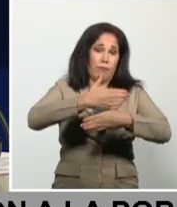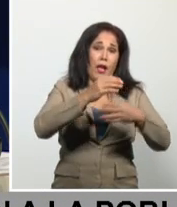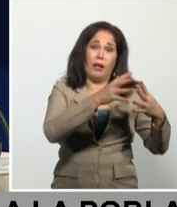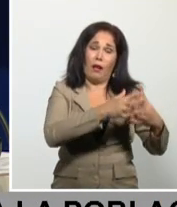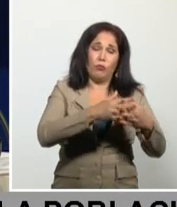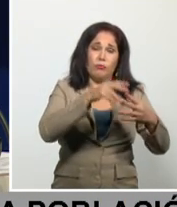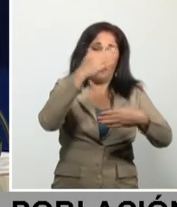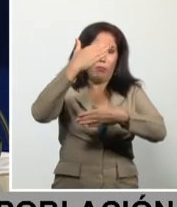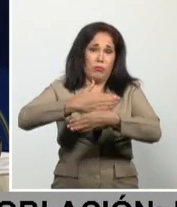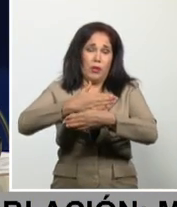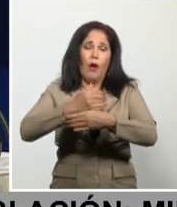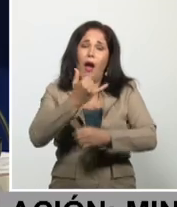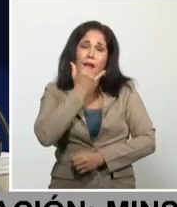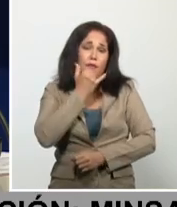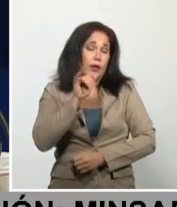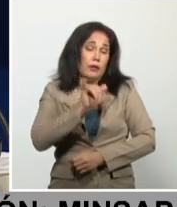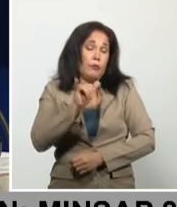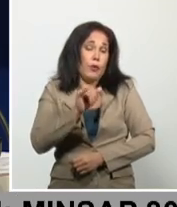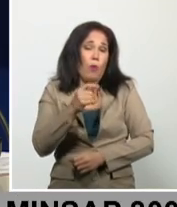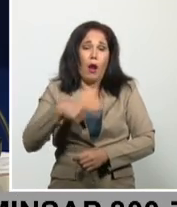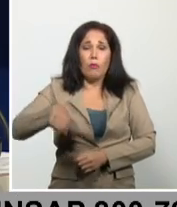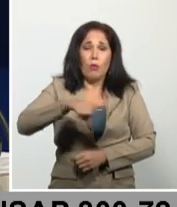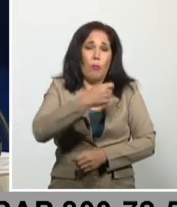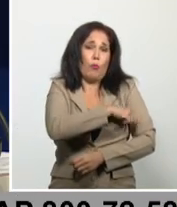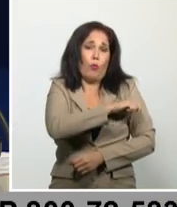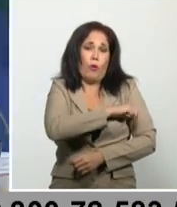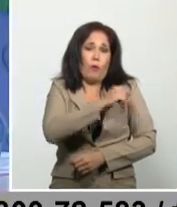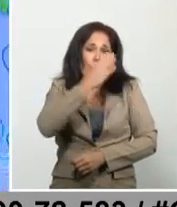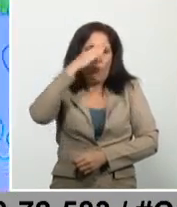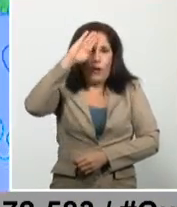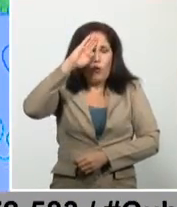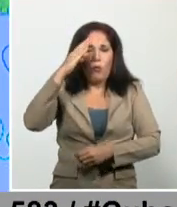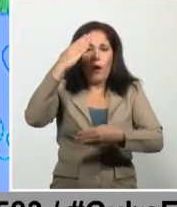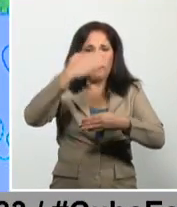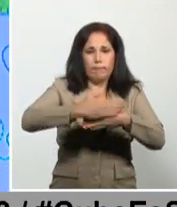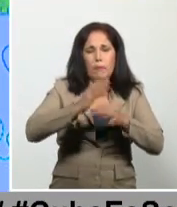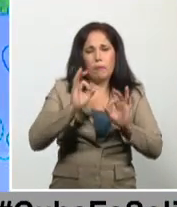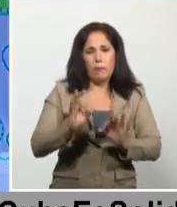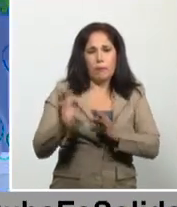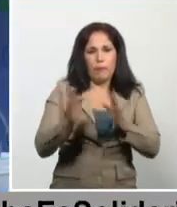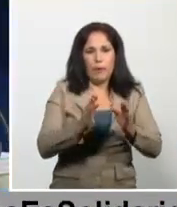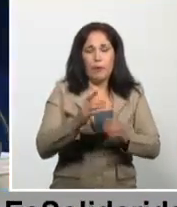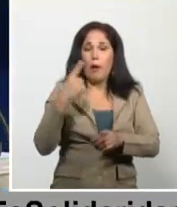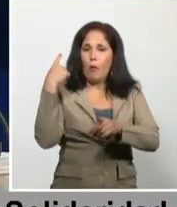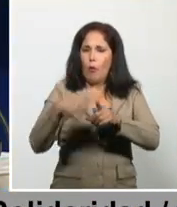muchas partes de la vida del pueblo cubano. ¿Alguna última precisión, doctor? Sí, cómo no.